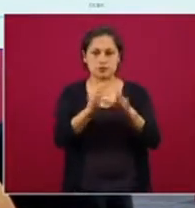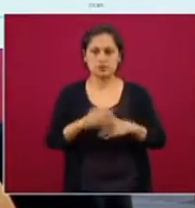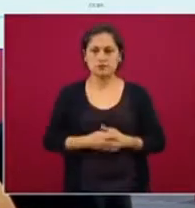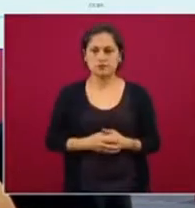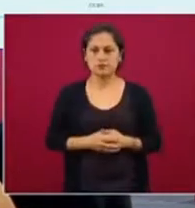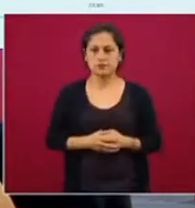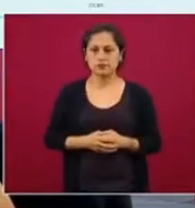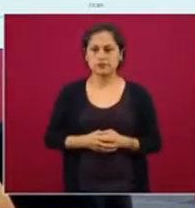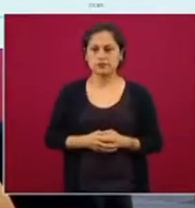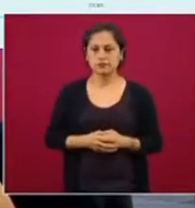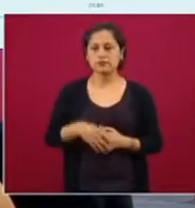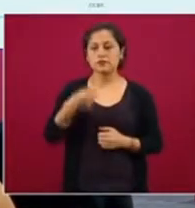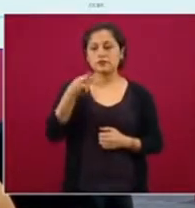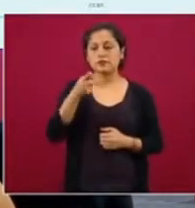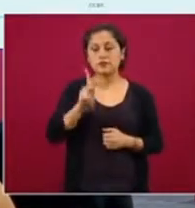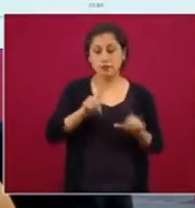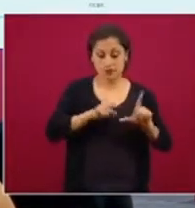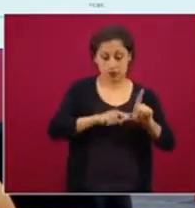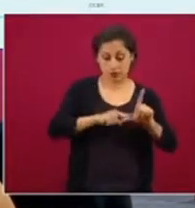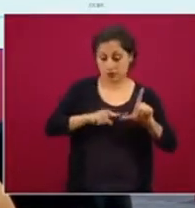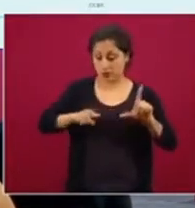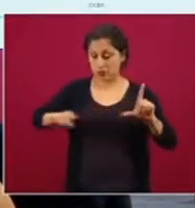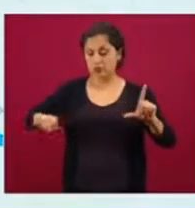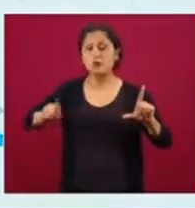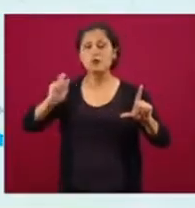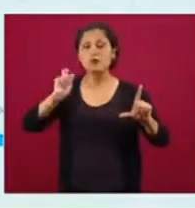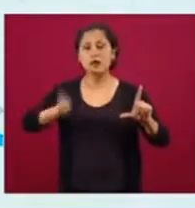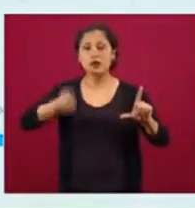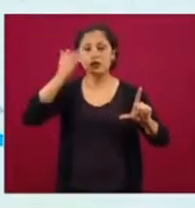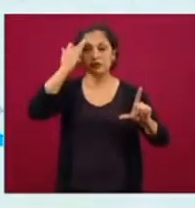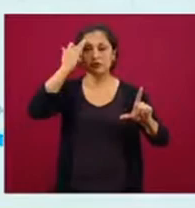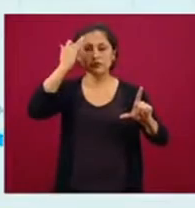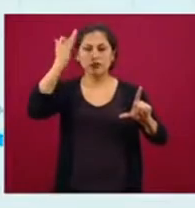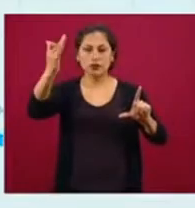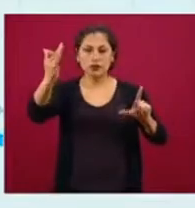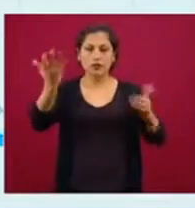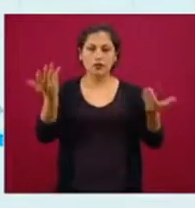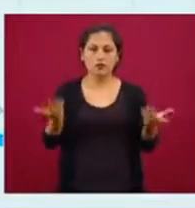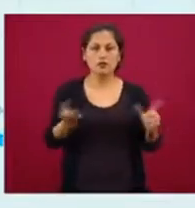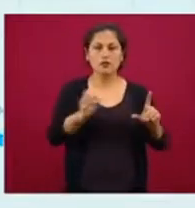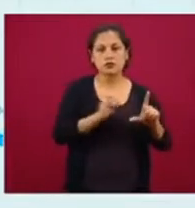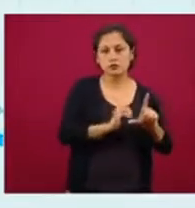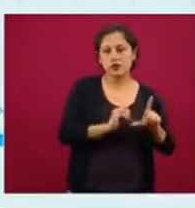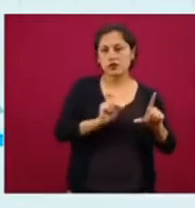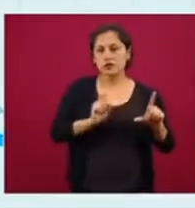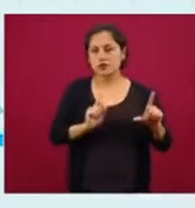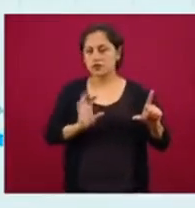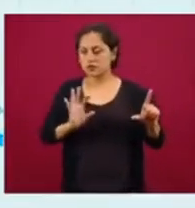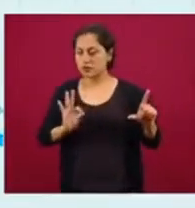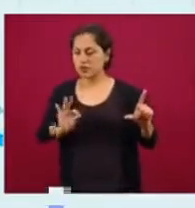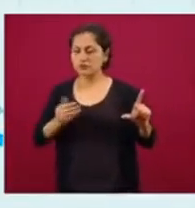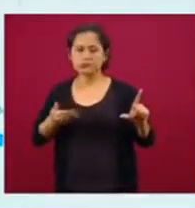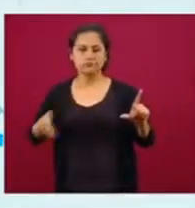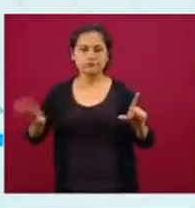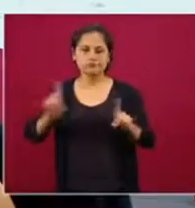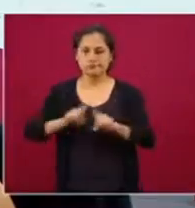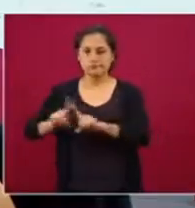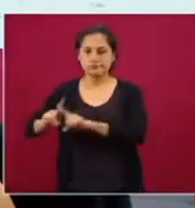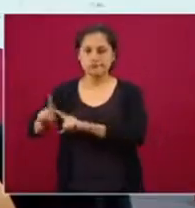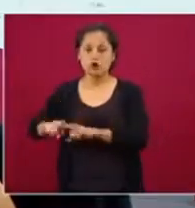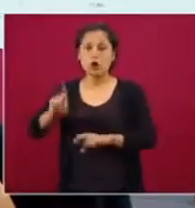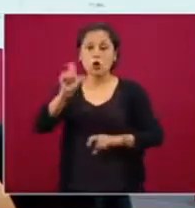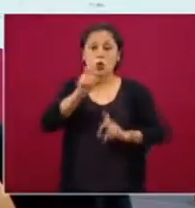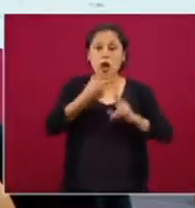Y lo que vemos es los días transcurridos, 0, 20, 40, etcétera, desde que se llegó al caso número